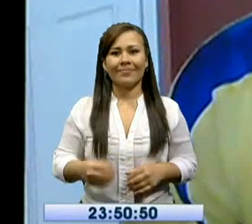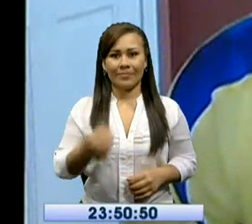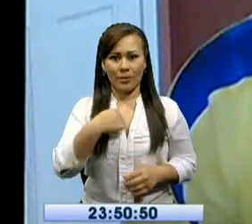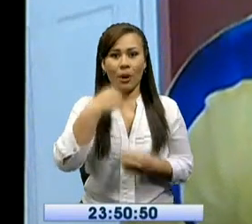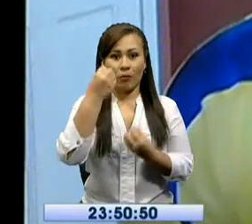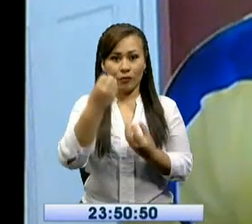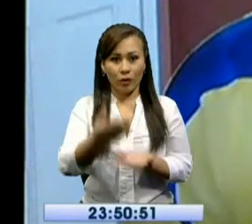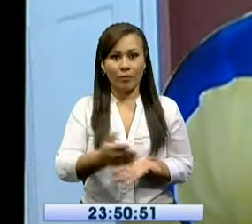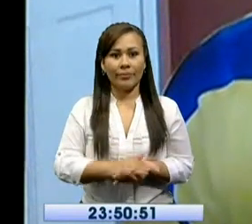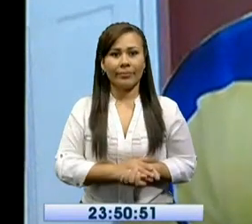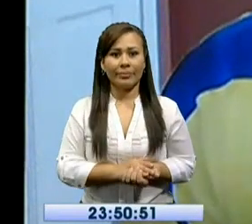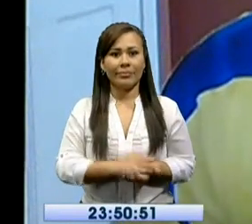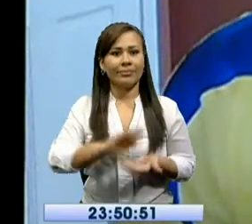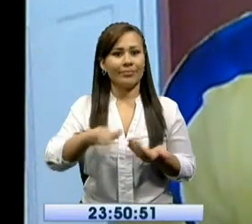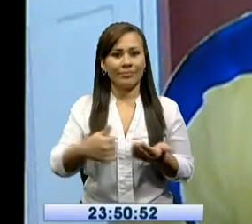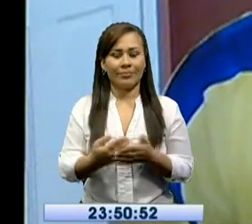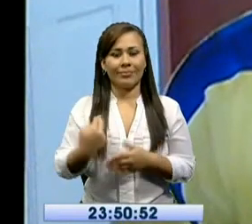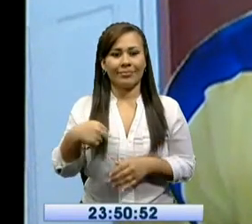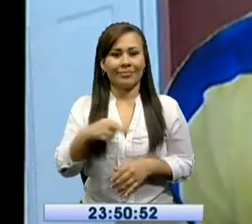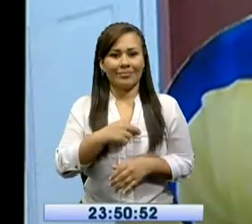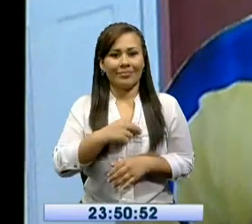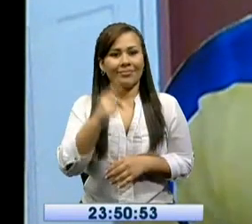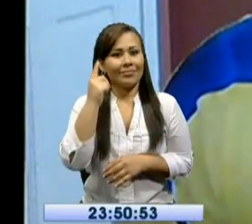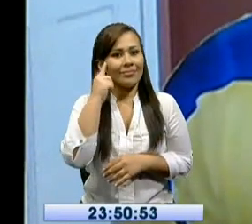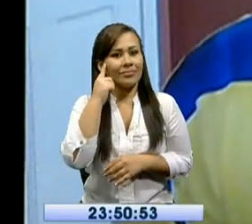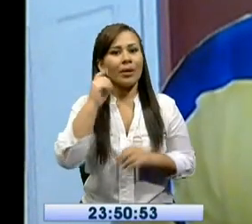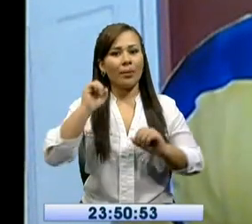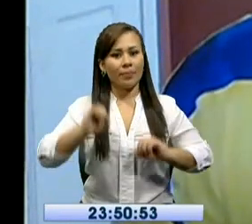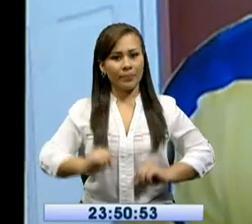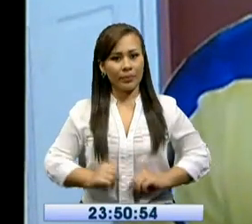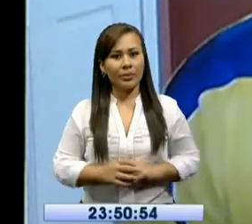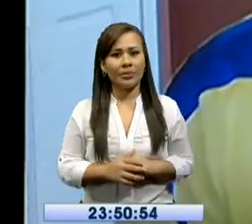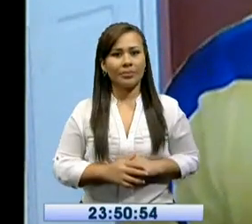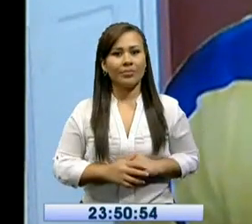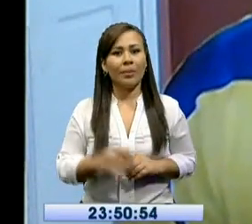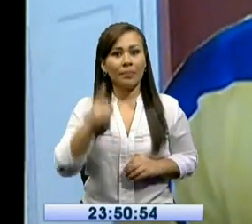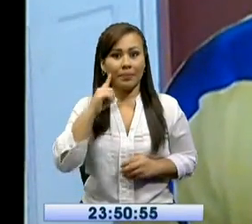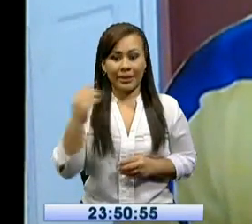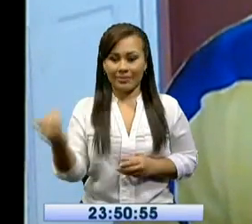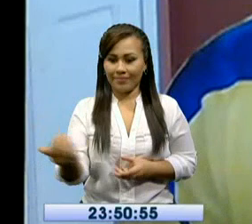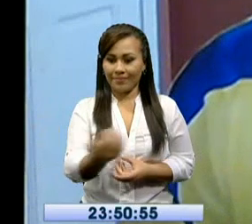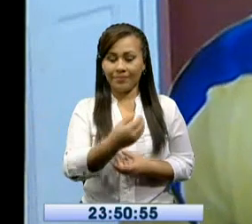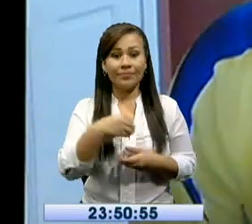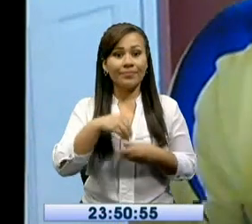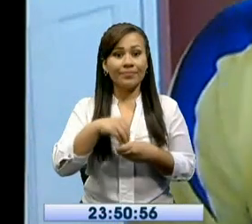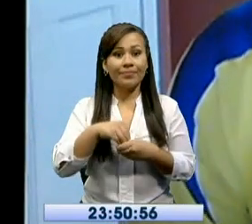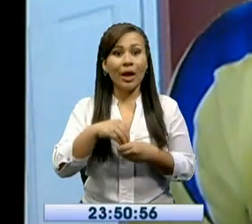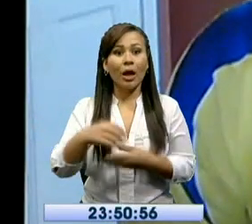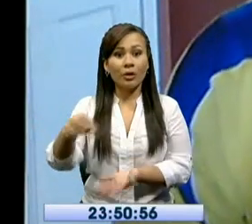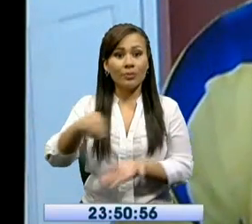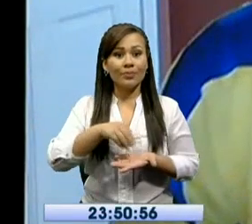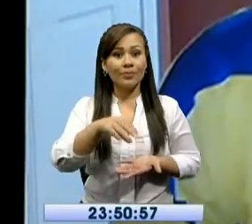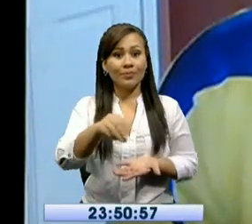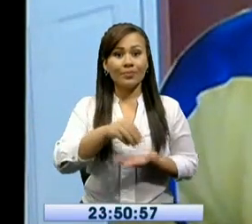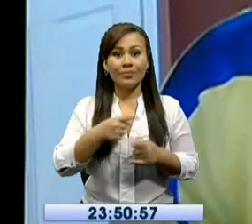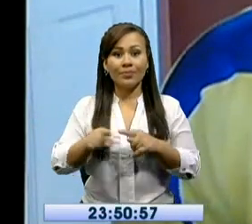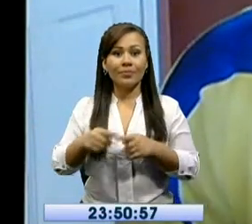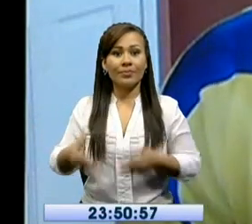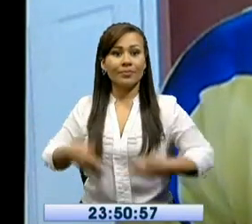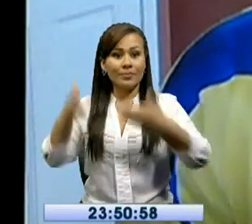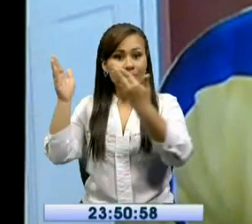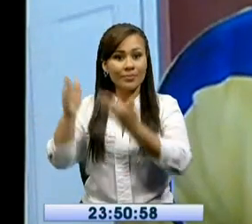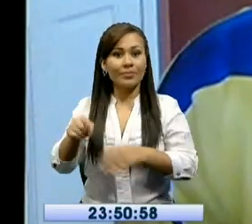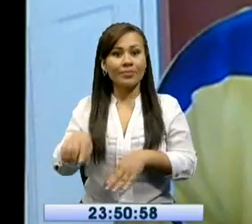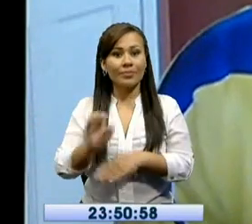nos conmueve a todos y estamos haciendo lo posible para recaudar lo que más se pueda. Es esto lo